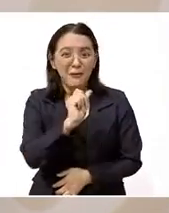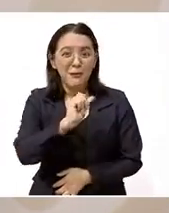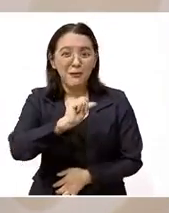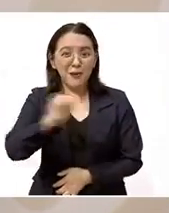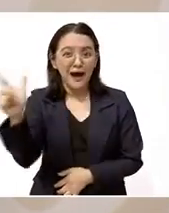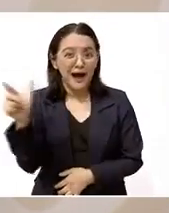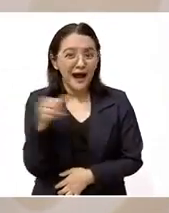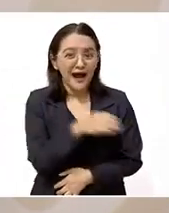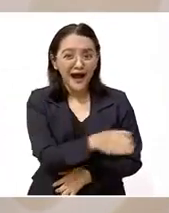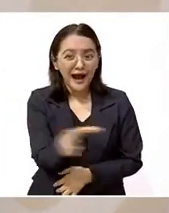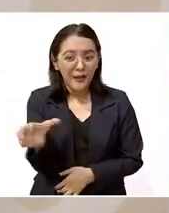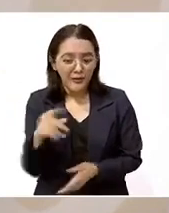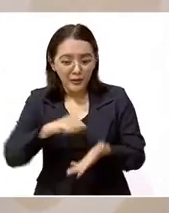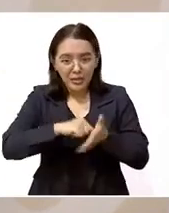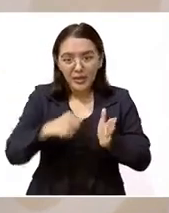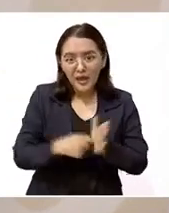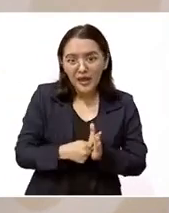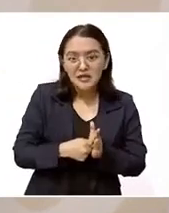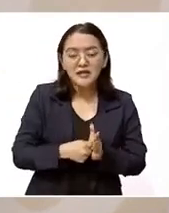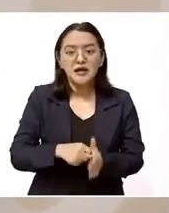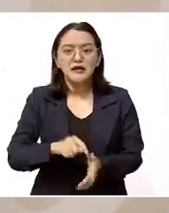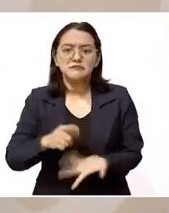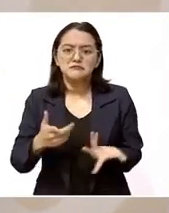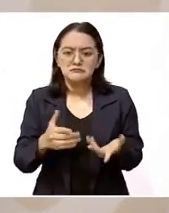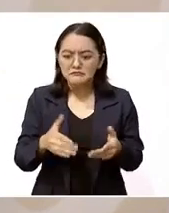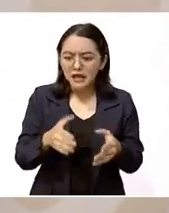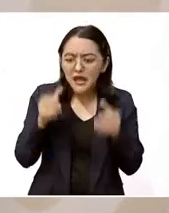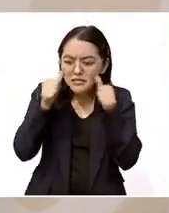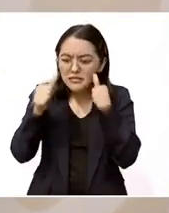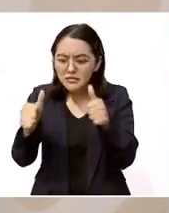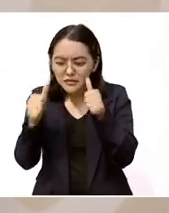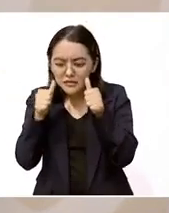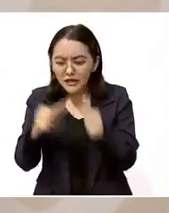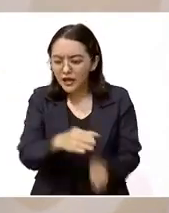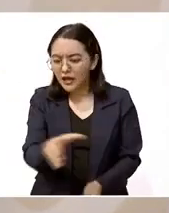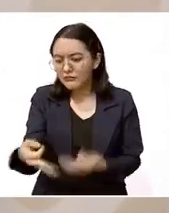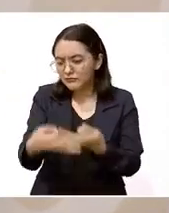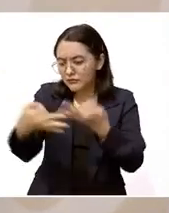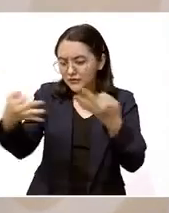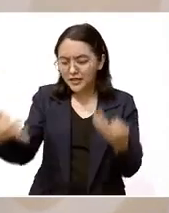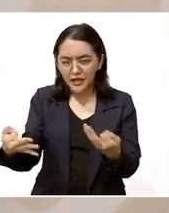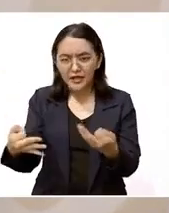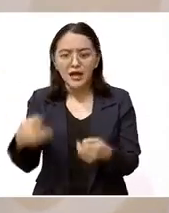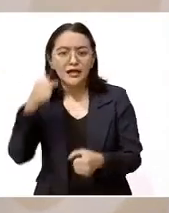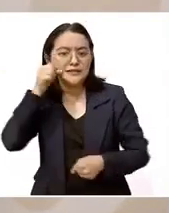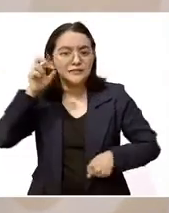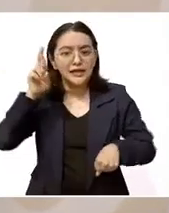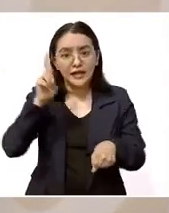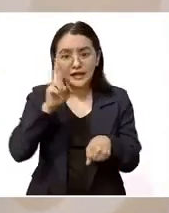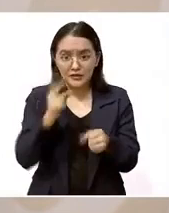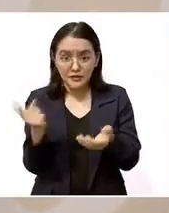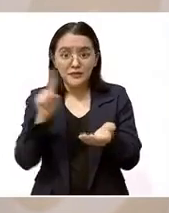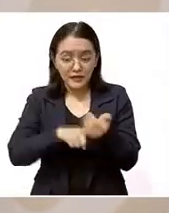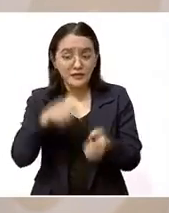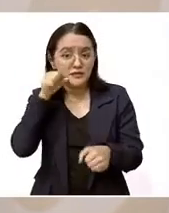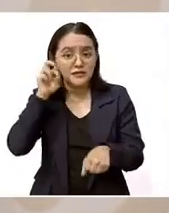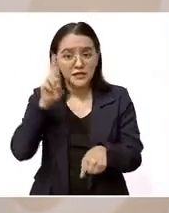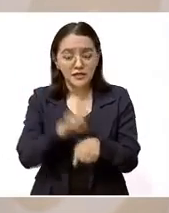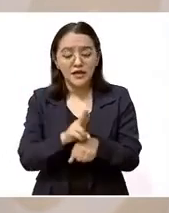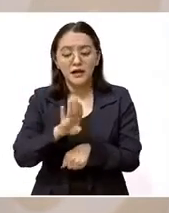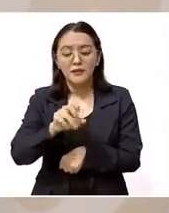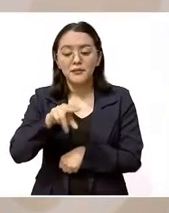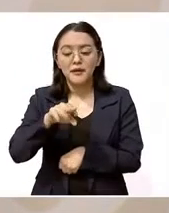campo, agrónomos, extensionistas de la Secretaría de Bienestar, de Agricultura y del